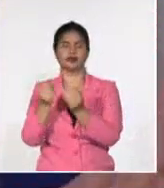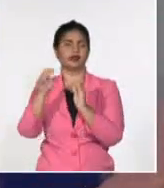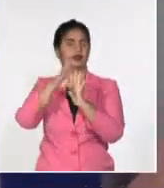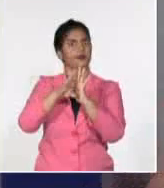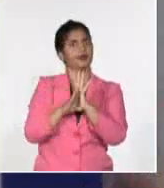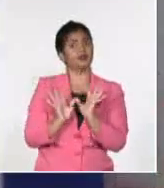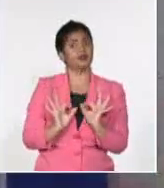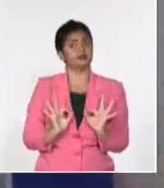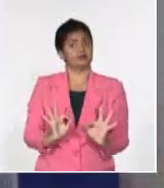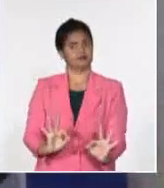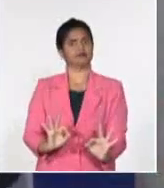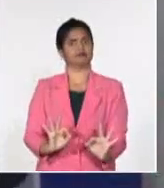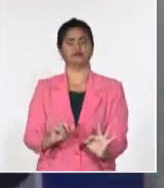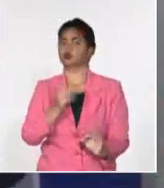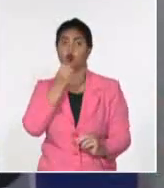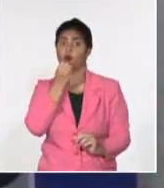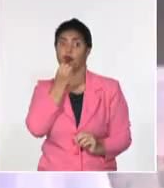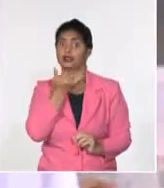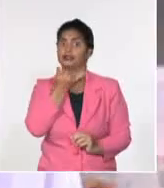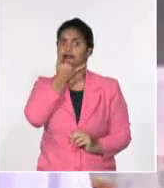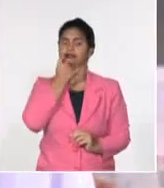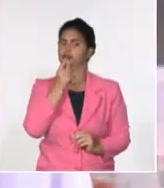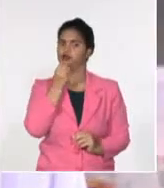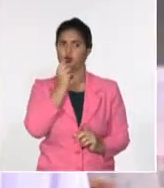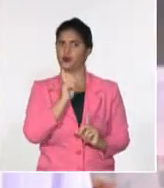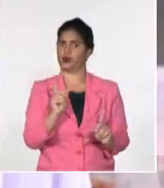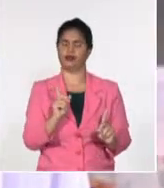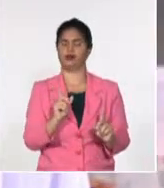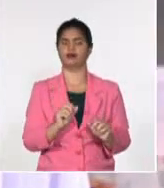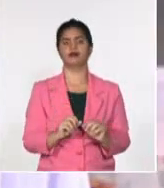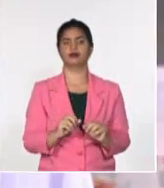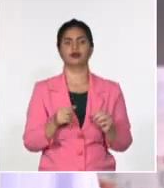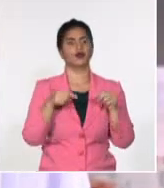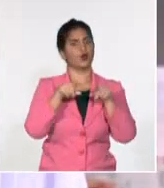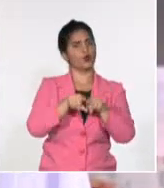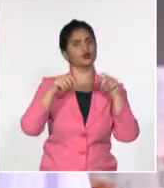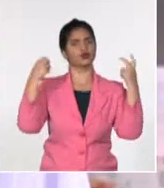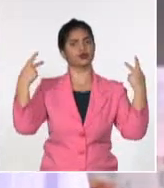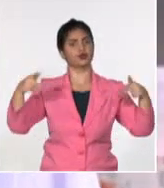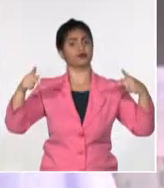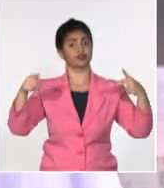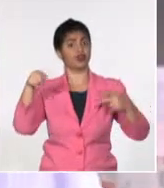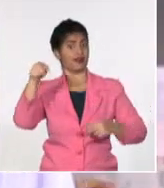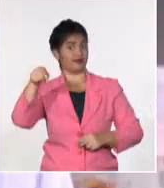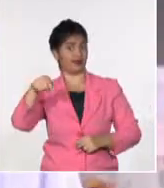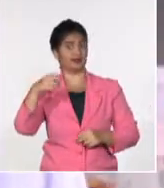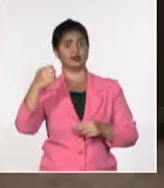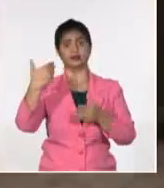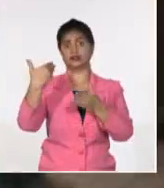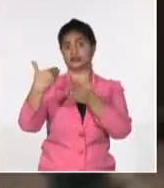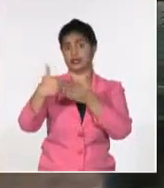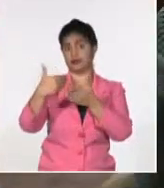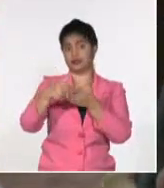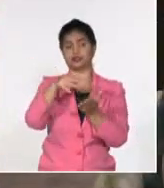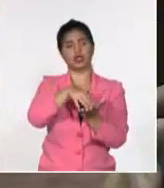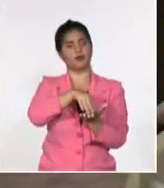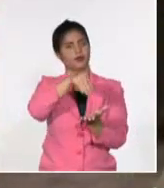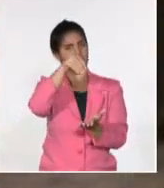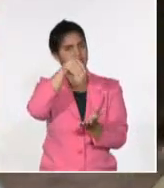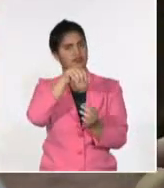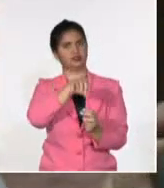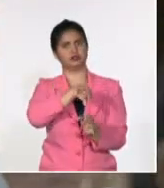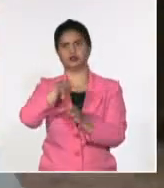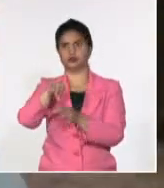precisión, y entonces lo efectuamos con el personal técnico nuestro de la planta. ¿Trabajan turnos